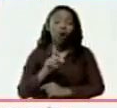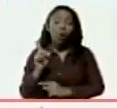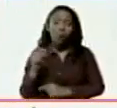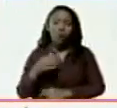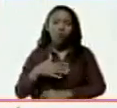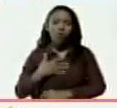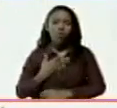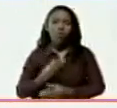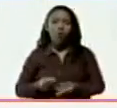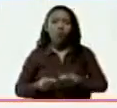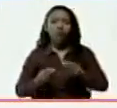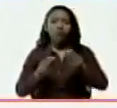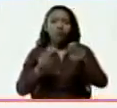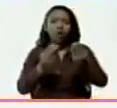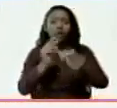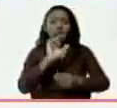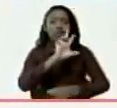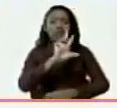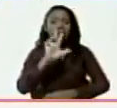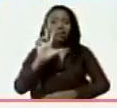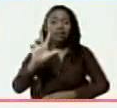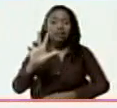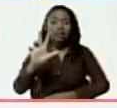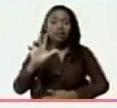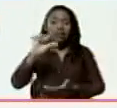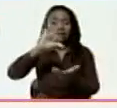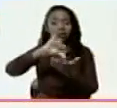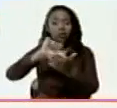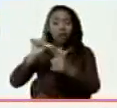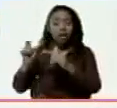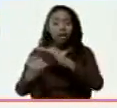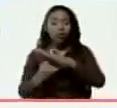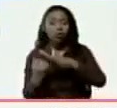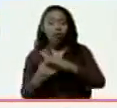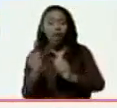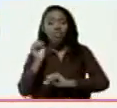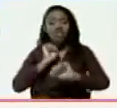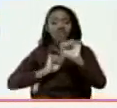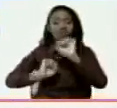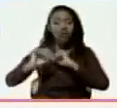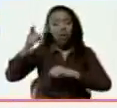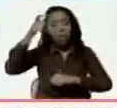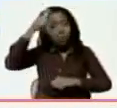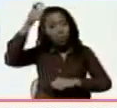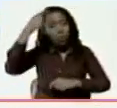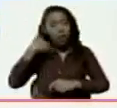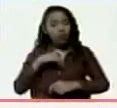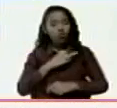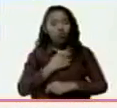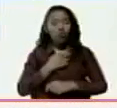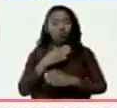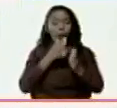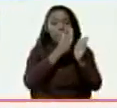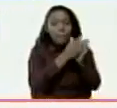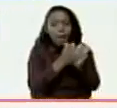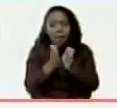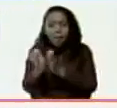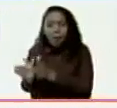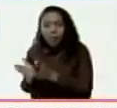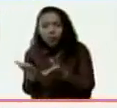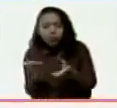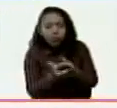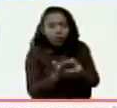podemos llevarlas a estas 33 sedes de la defensoría del pueblo para que nosotros organicemos los